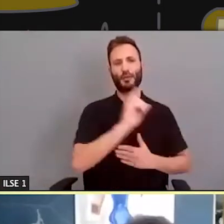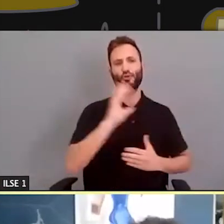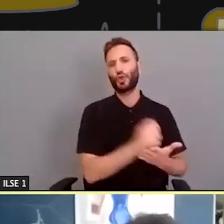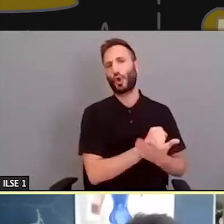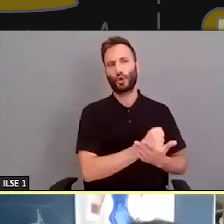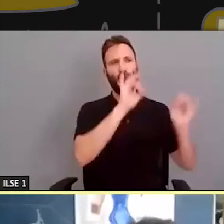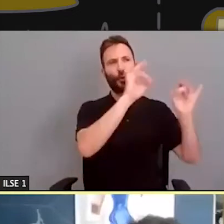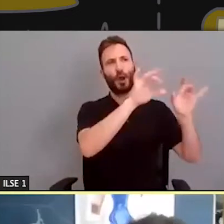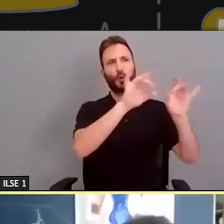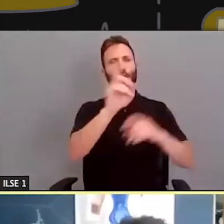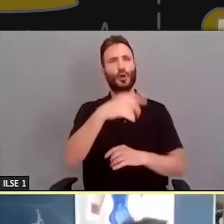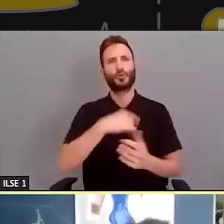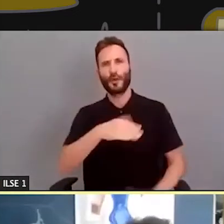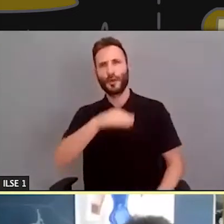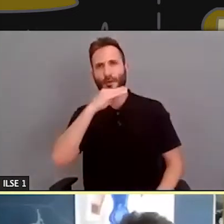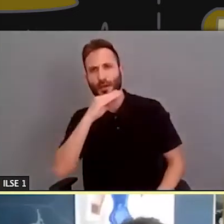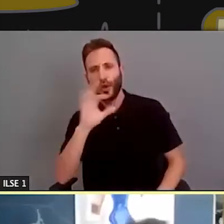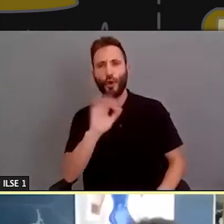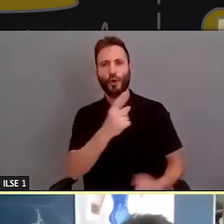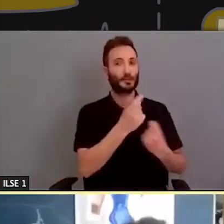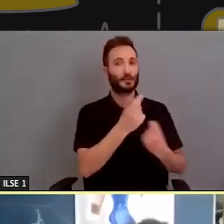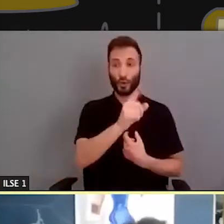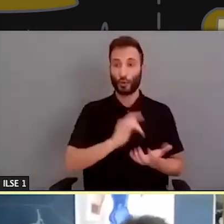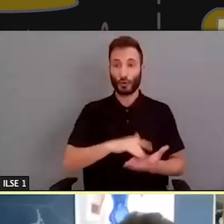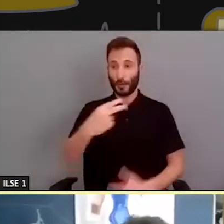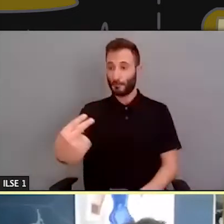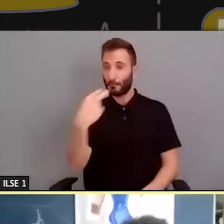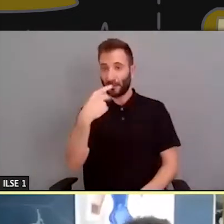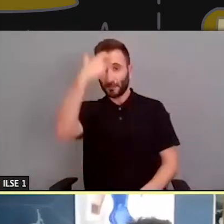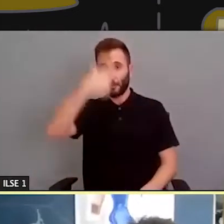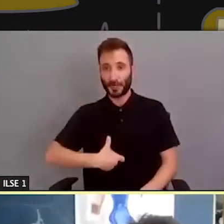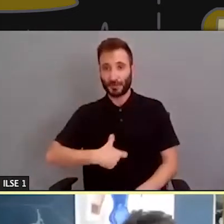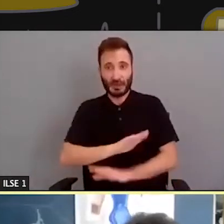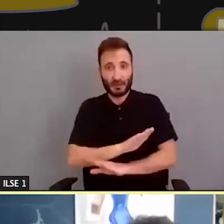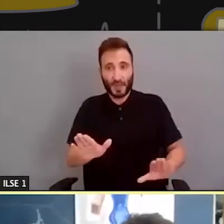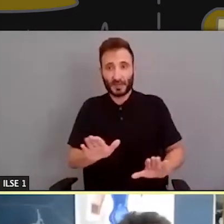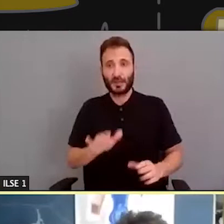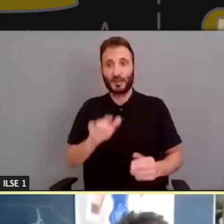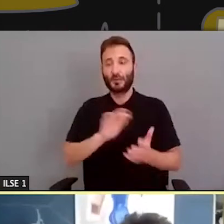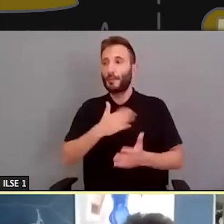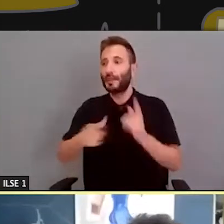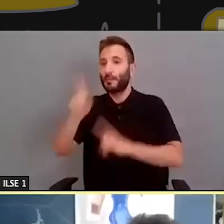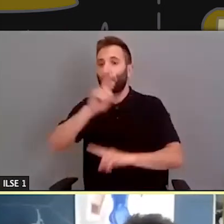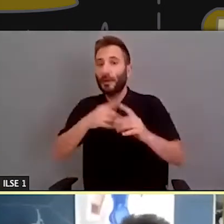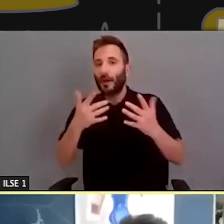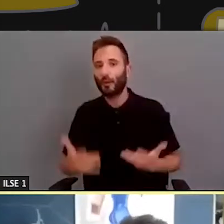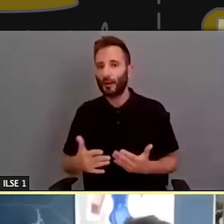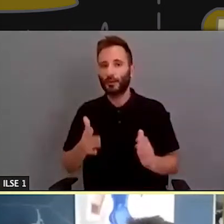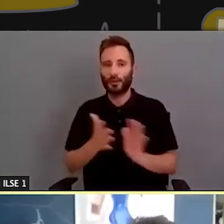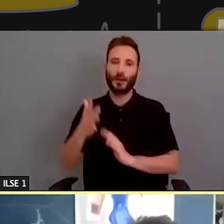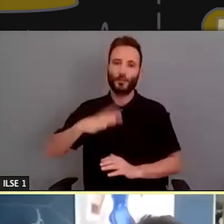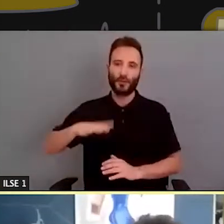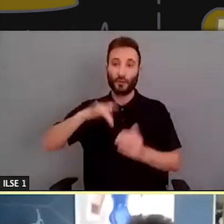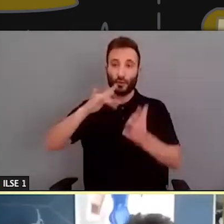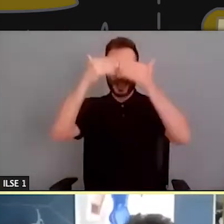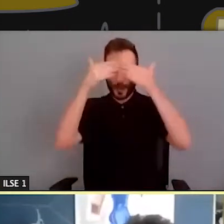somos cascarabias o necesitamos no sé qué. Pues tú no sabes hasta que yo no te pida cuál es mi problema. Entonces hay que tener mucha apertura hacia estas